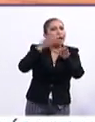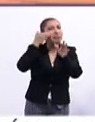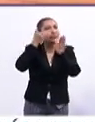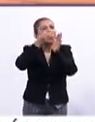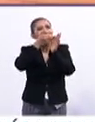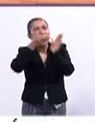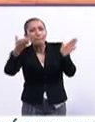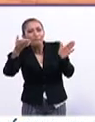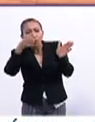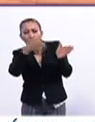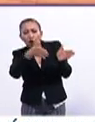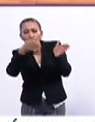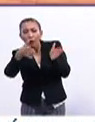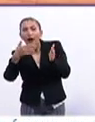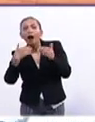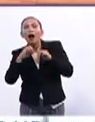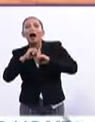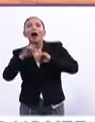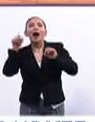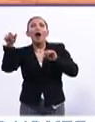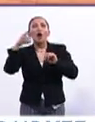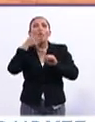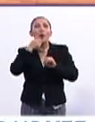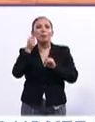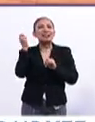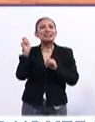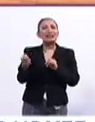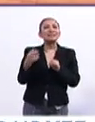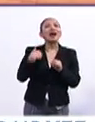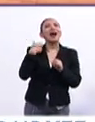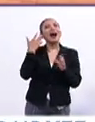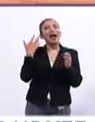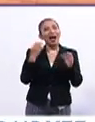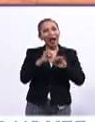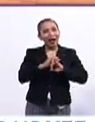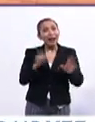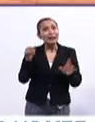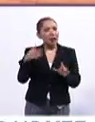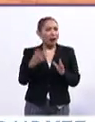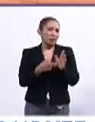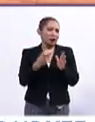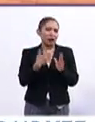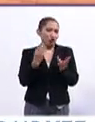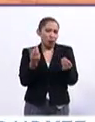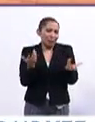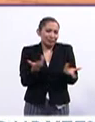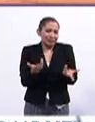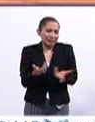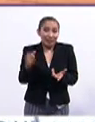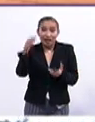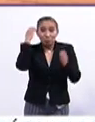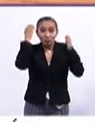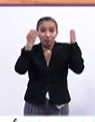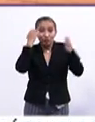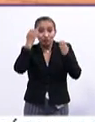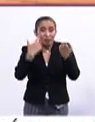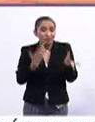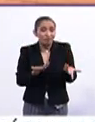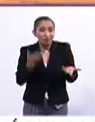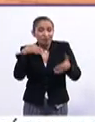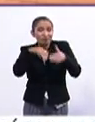la época y con esto también entiendan al pintor no que es algo que pocas veces se logra no en una